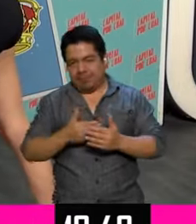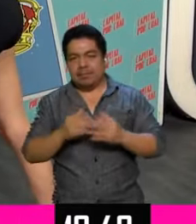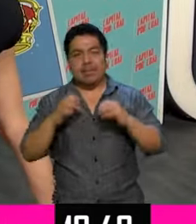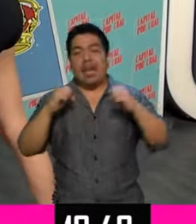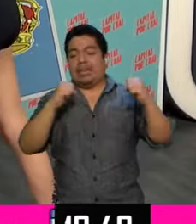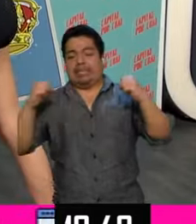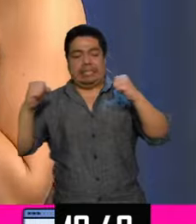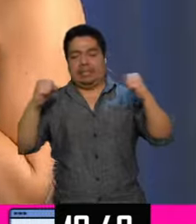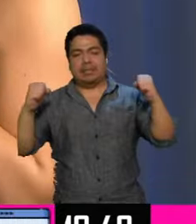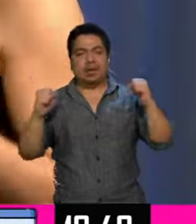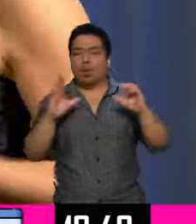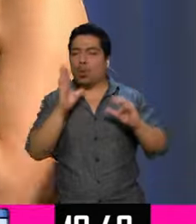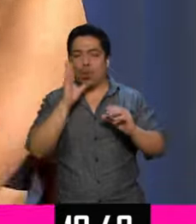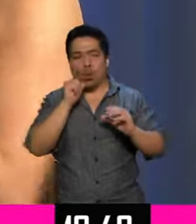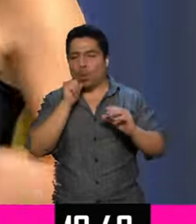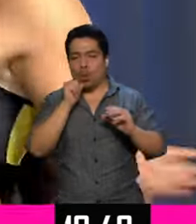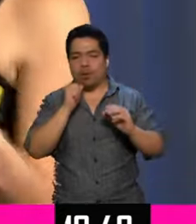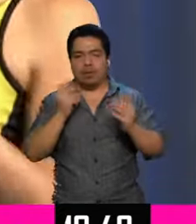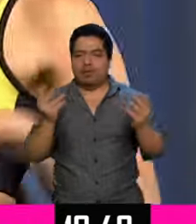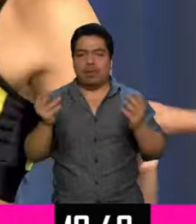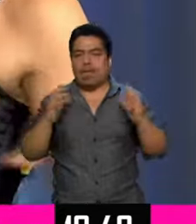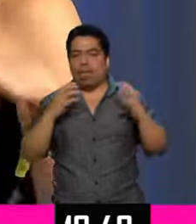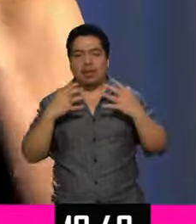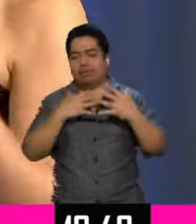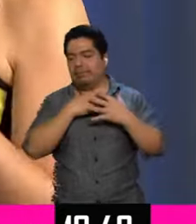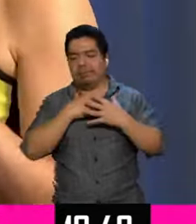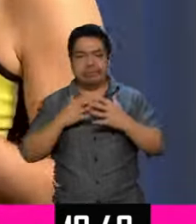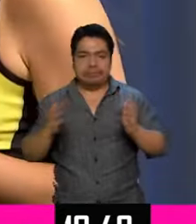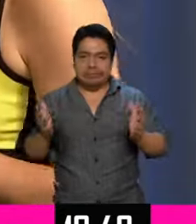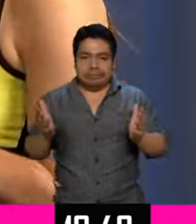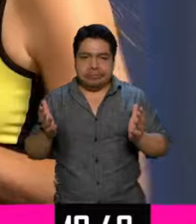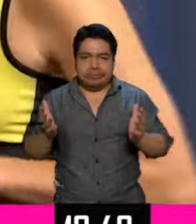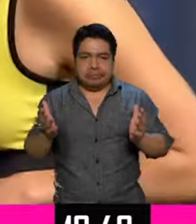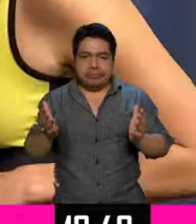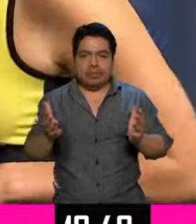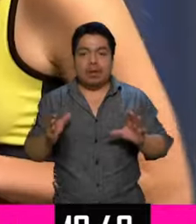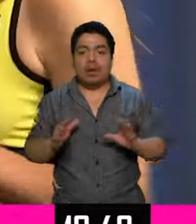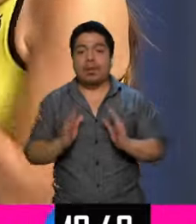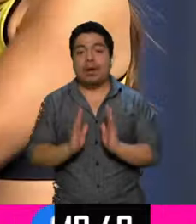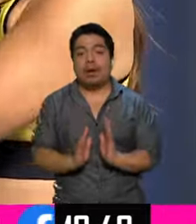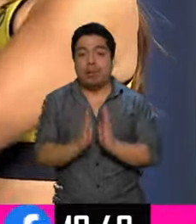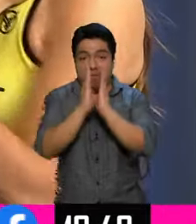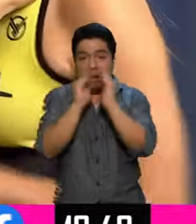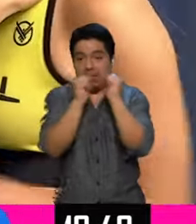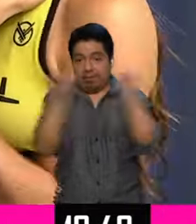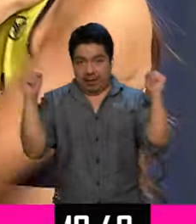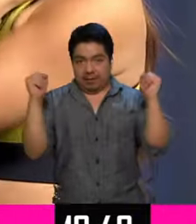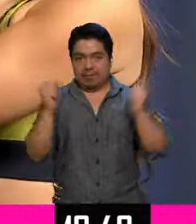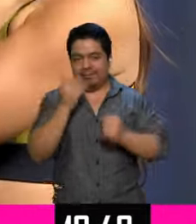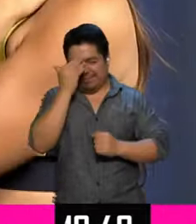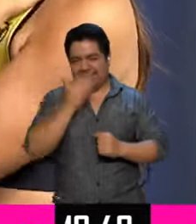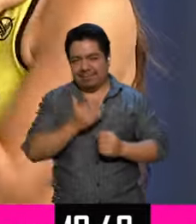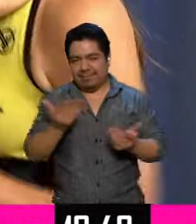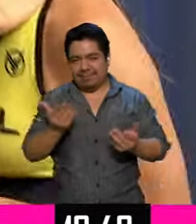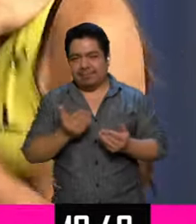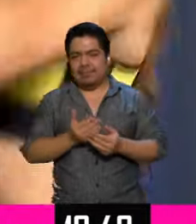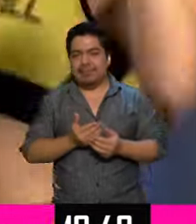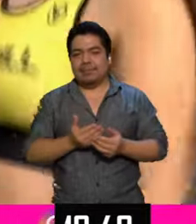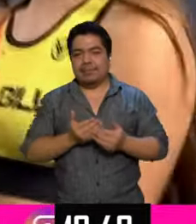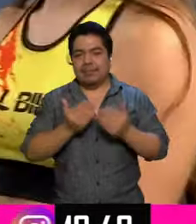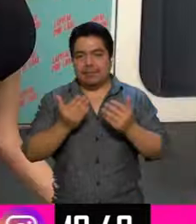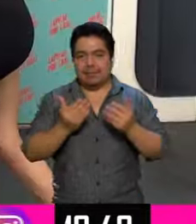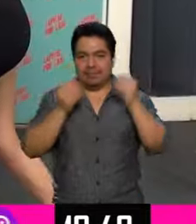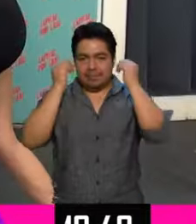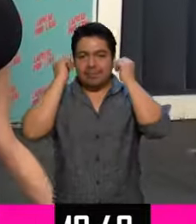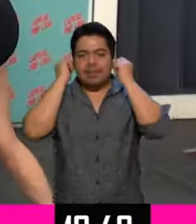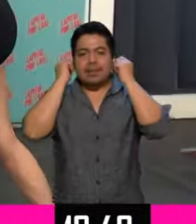lo mismo eso si yo intento jalar. Canico. Ahí ya me... Bye. Hasta acá. Entonces, mejor nada más de afuera hacia adentro y bajo sus brazos. A ver. Muy